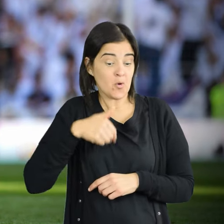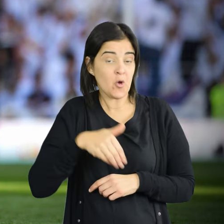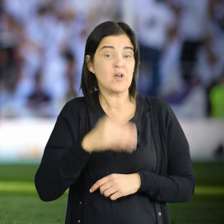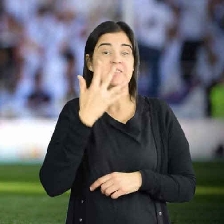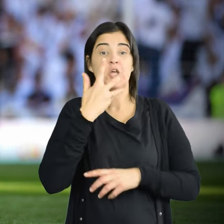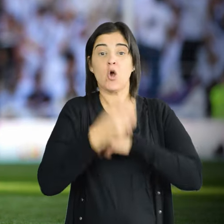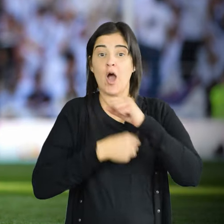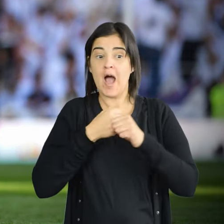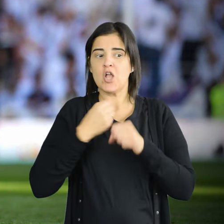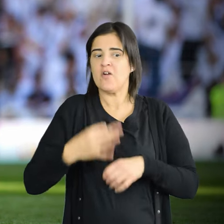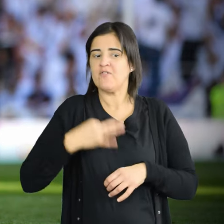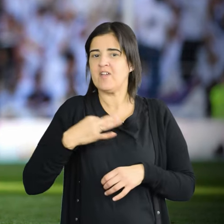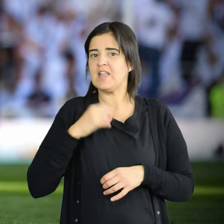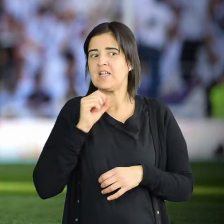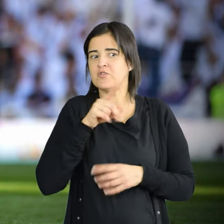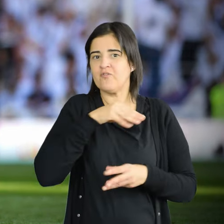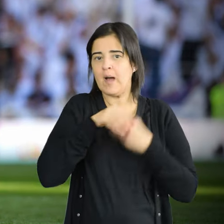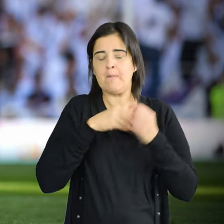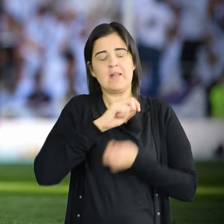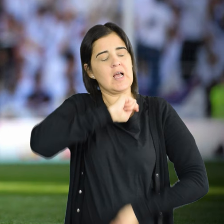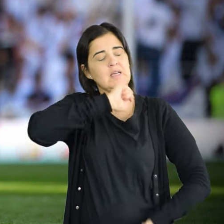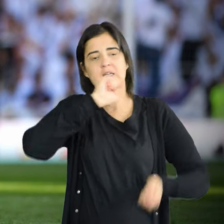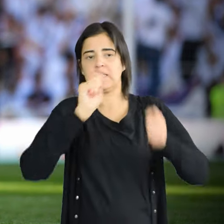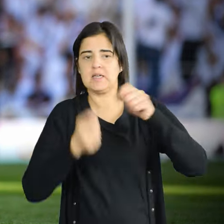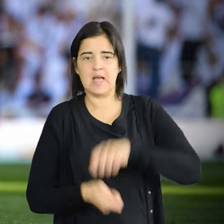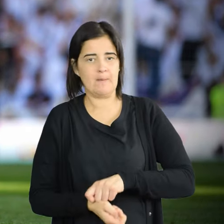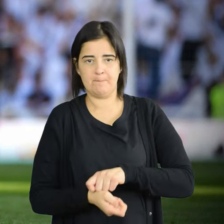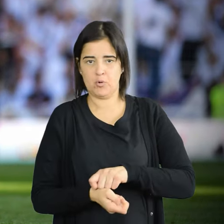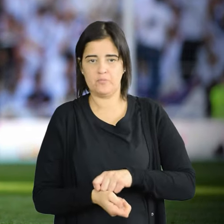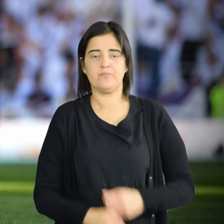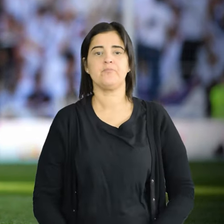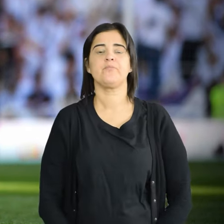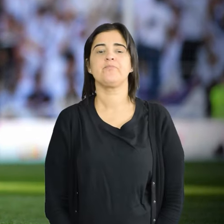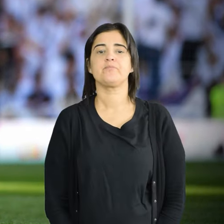cinco años su vida y la de su familia cambiarían para siempre